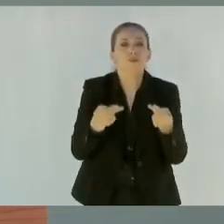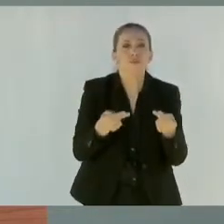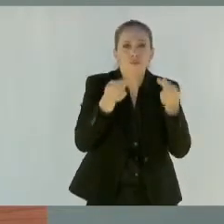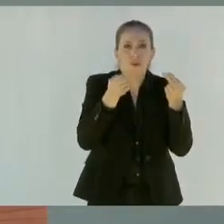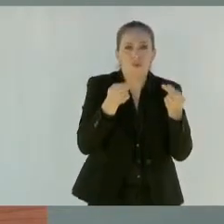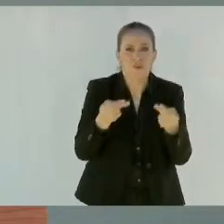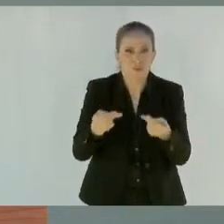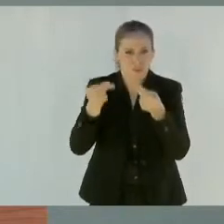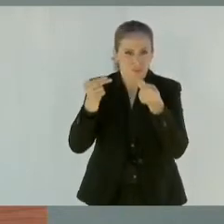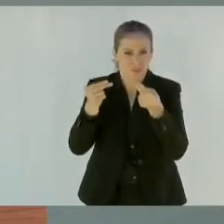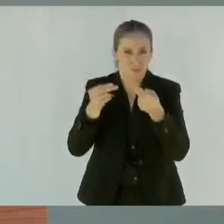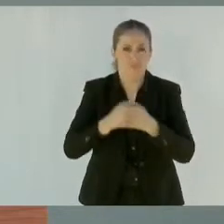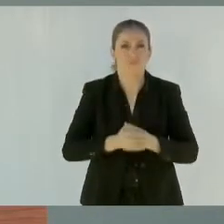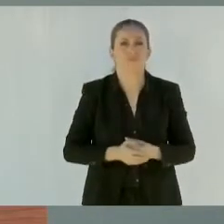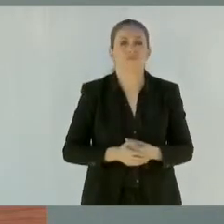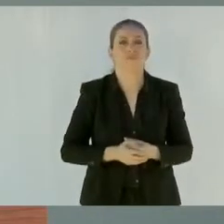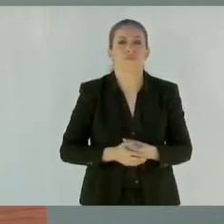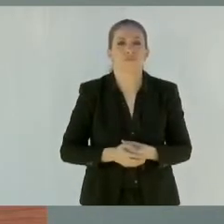Se entregaron